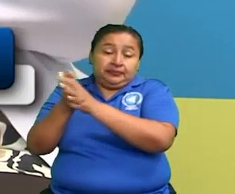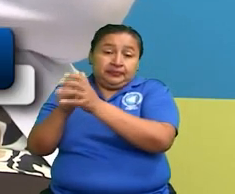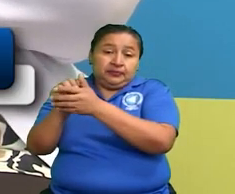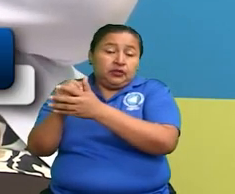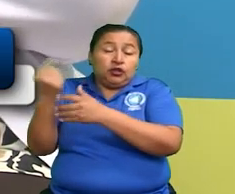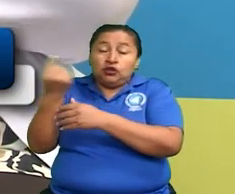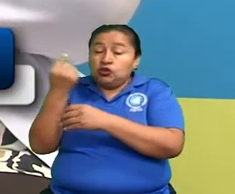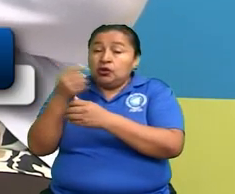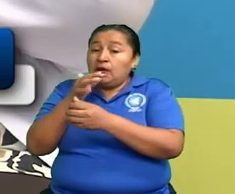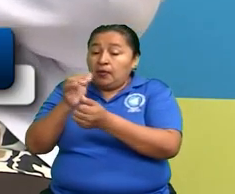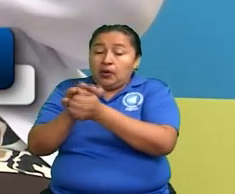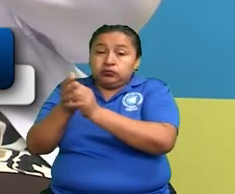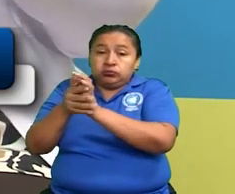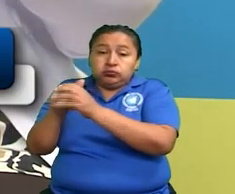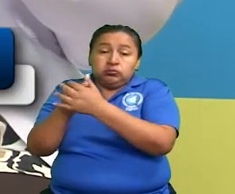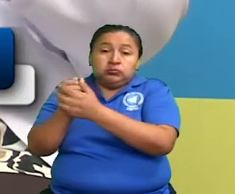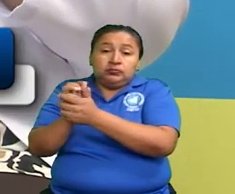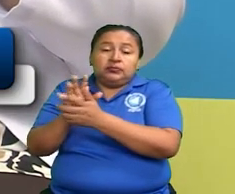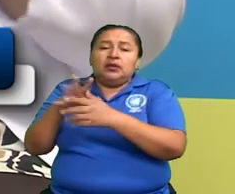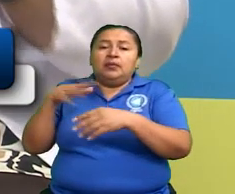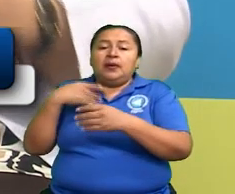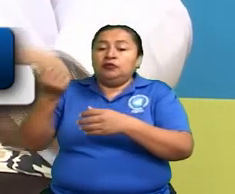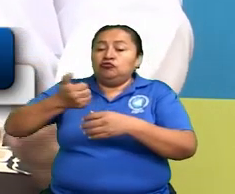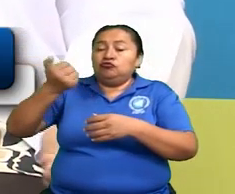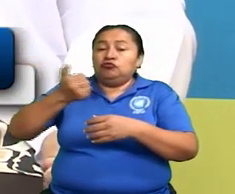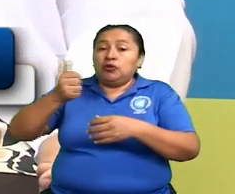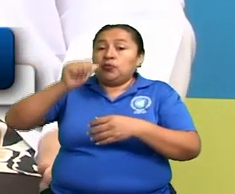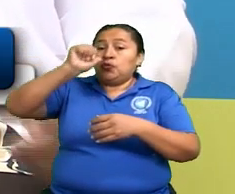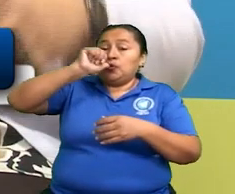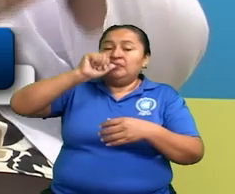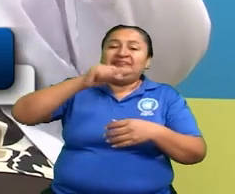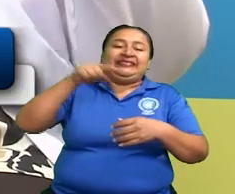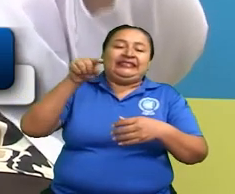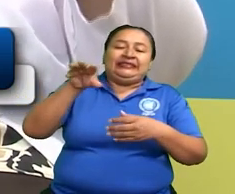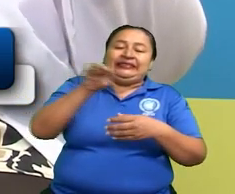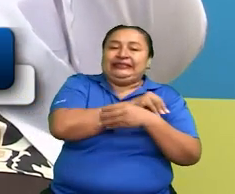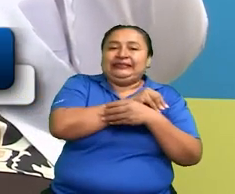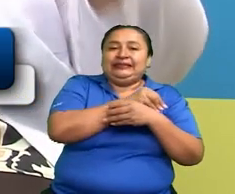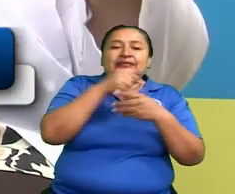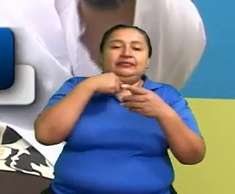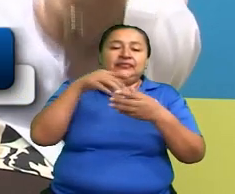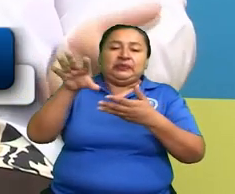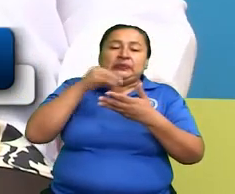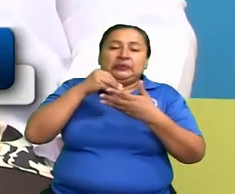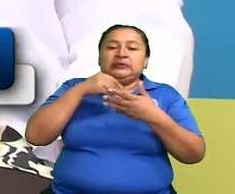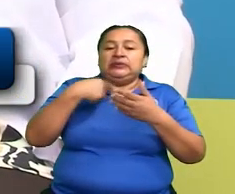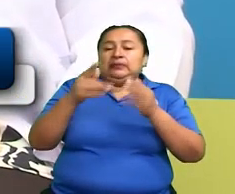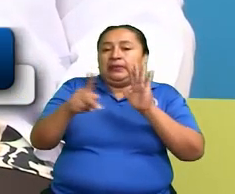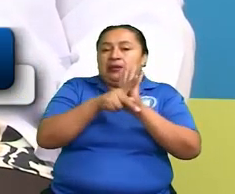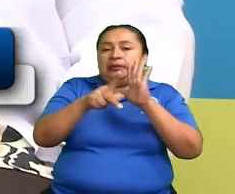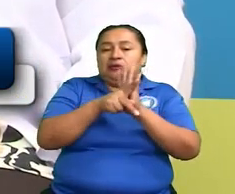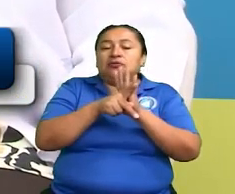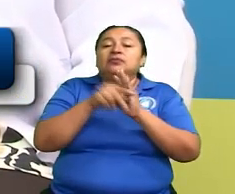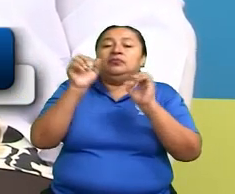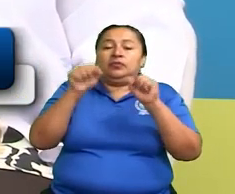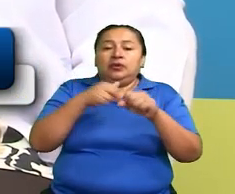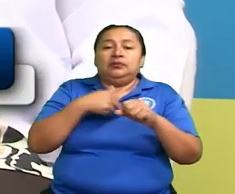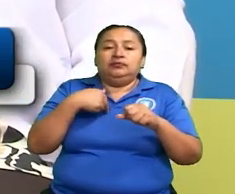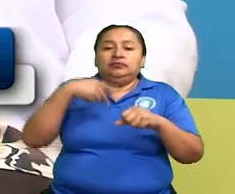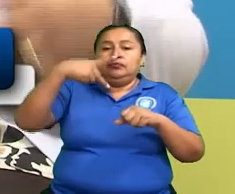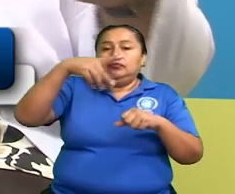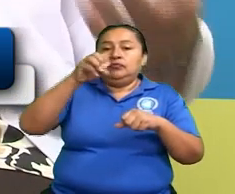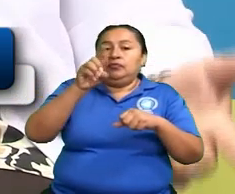solo el lavadito con agua y jabón, y vino y preparó la pacha, se lo dio a tomar, entonces ahí puede haber un peligro de contraer lo que es el